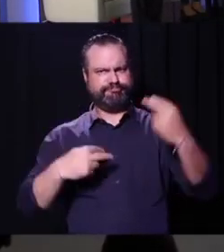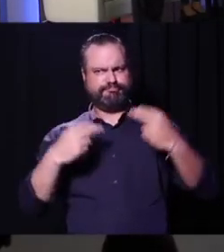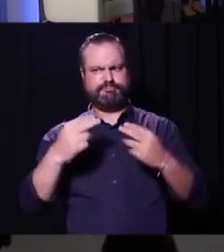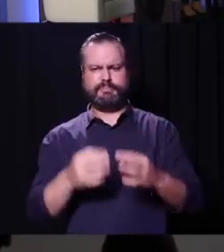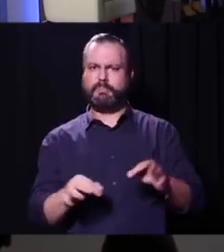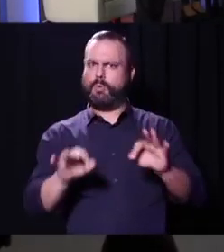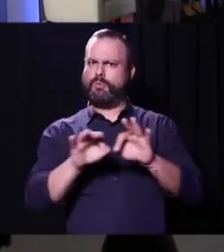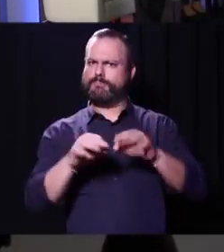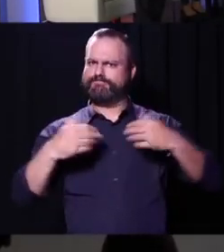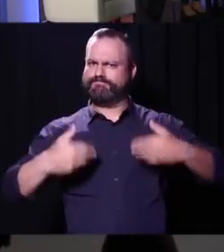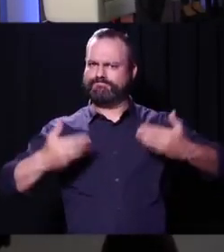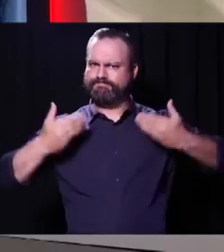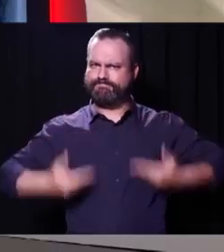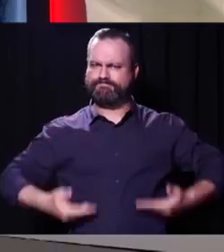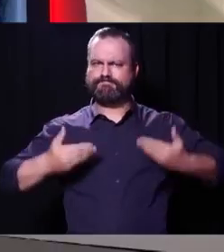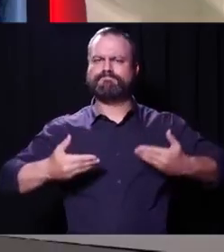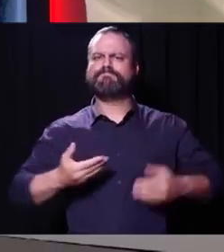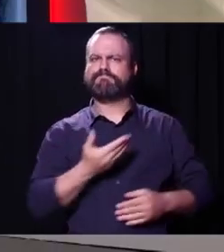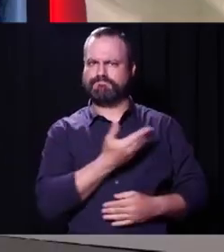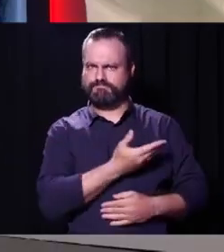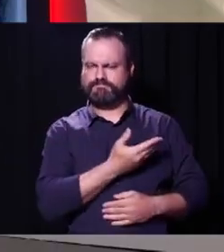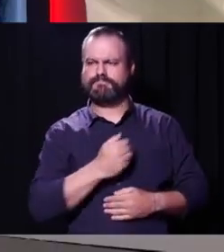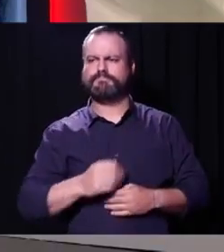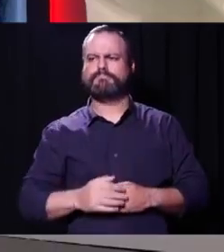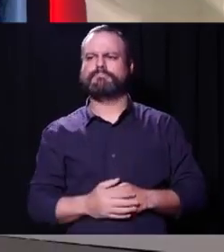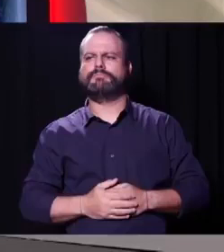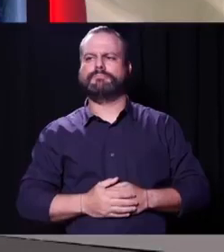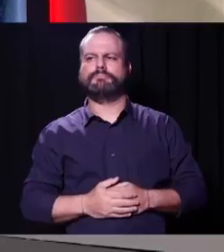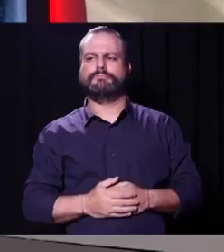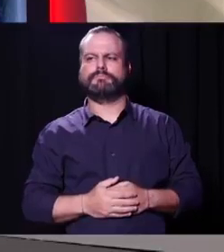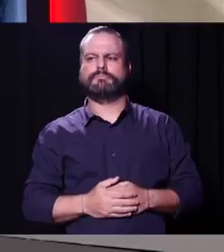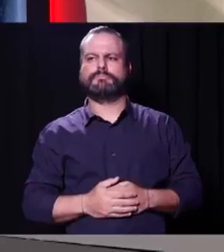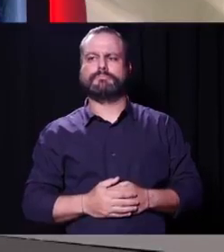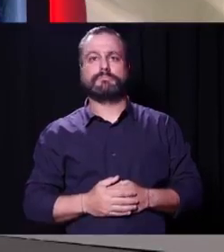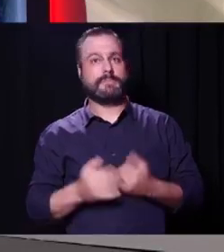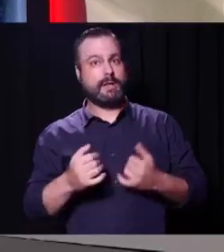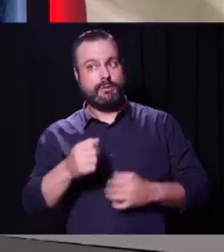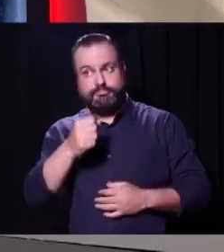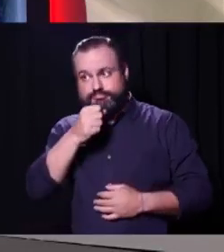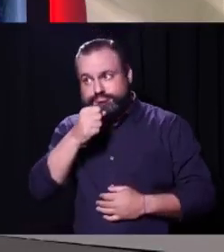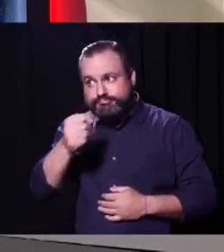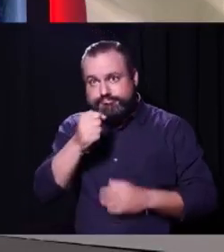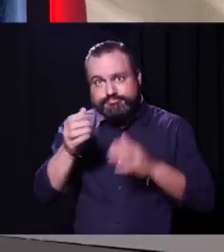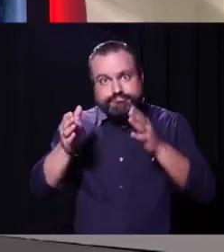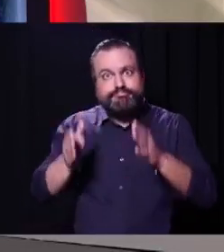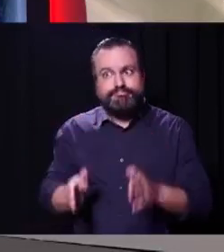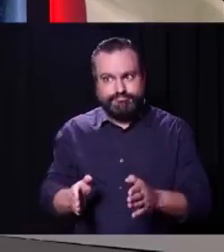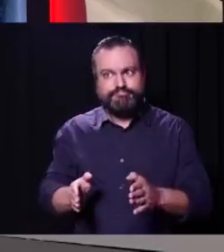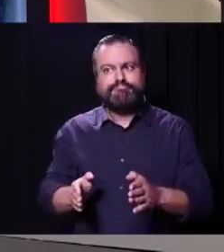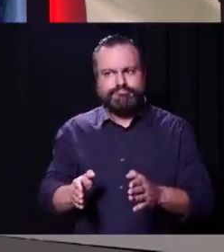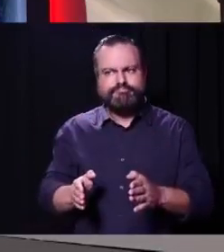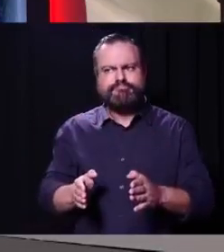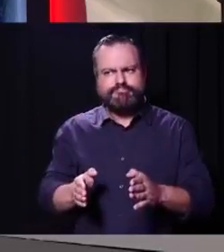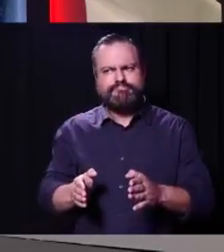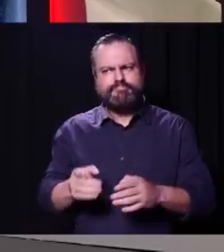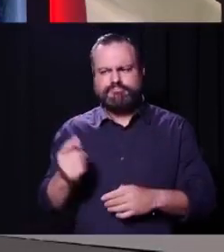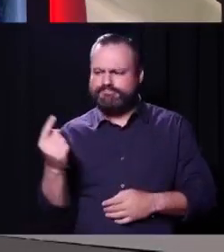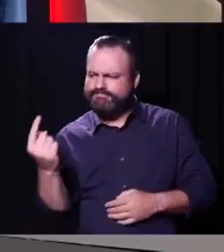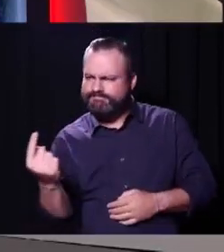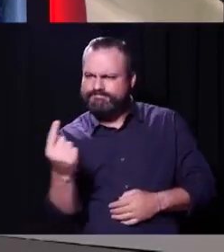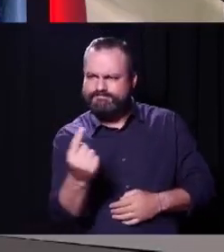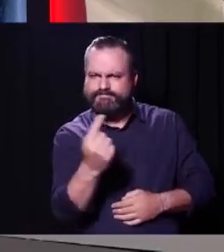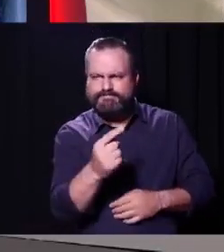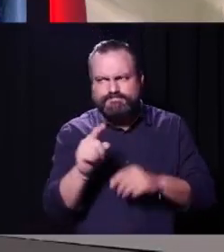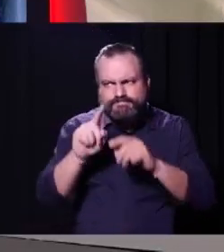presentación, los periodistas se van a turnar para formular preguntas, todas relativas a temas incluidos en el Plan